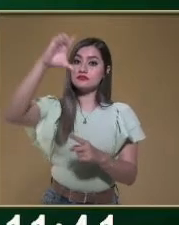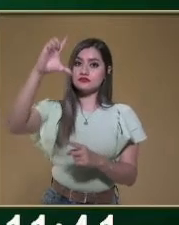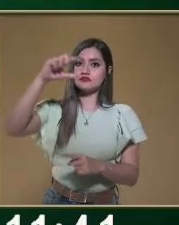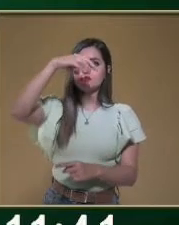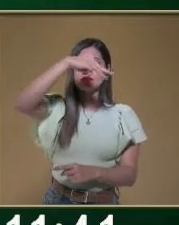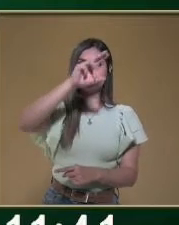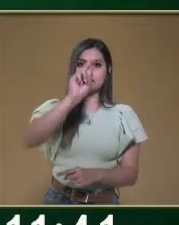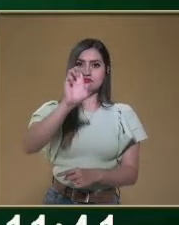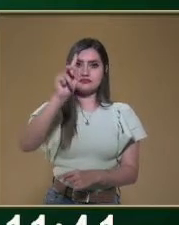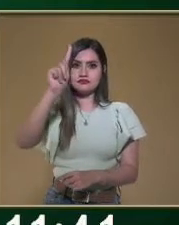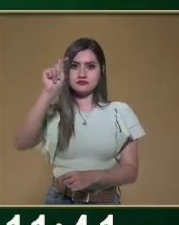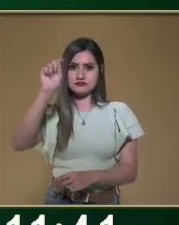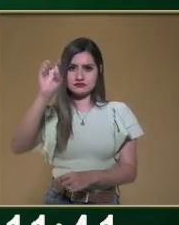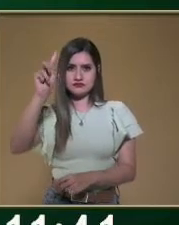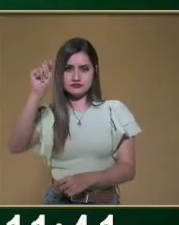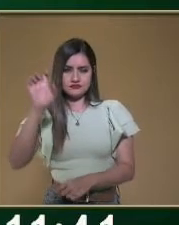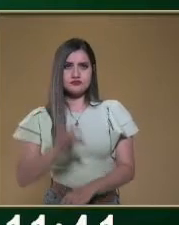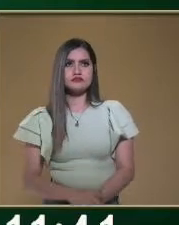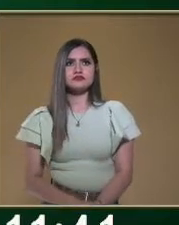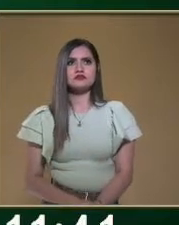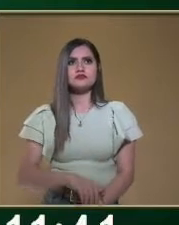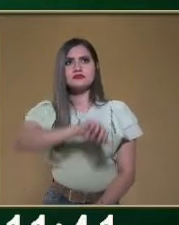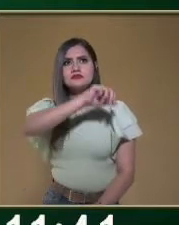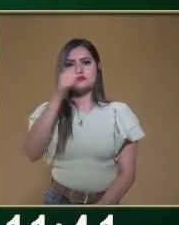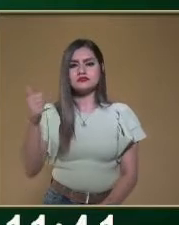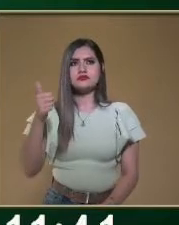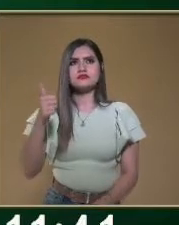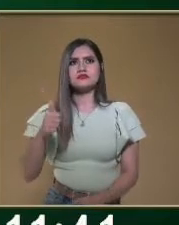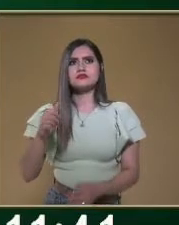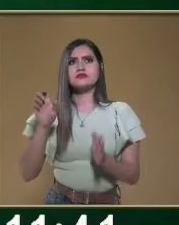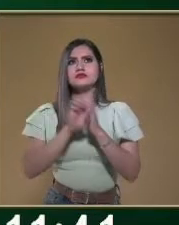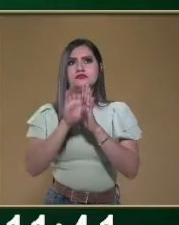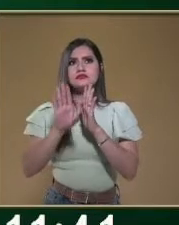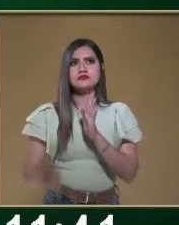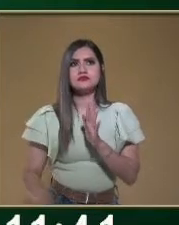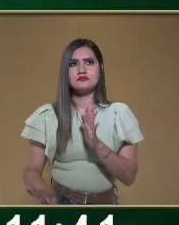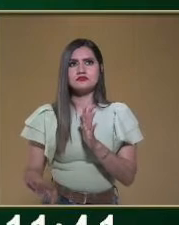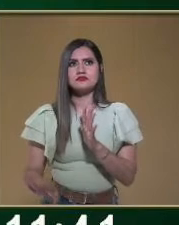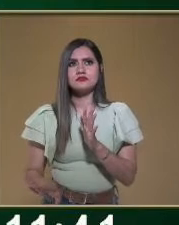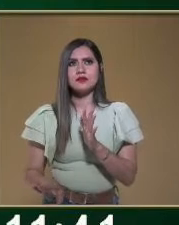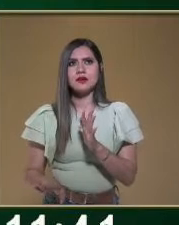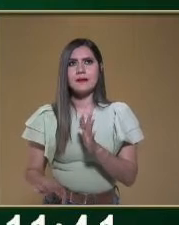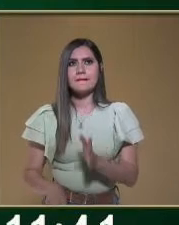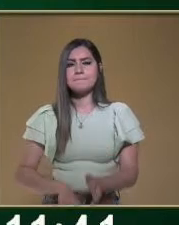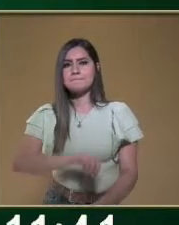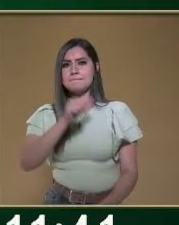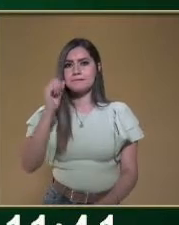Siguiente, mueve con V o con B. Es con V, maestra Ana. Corre.